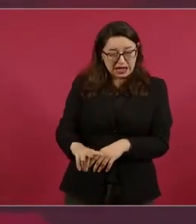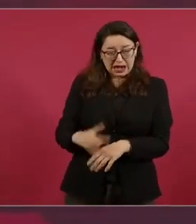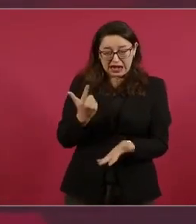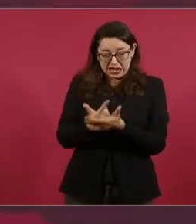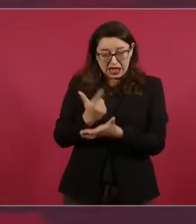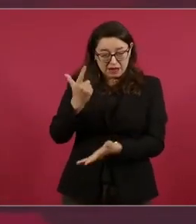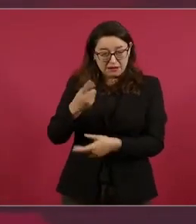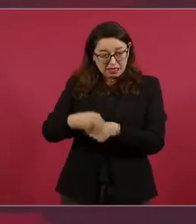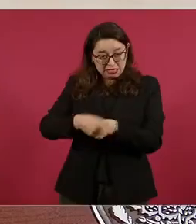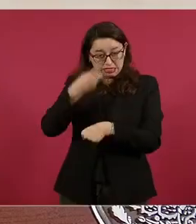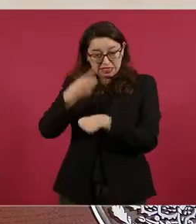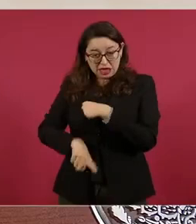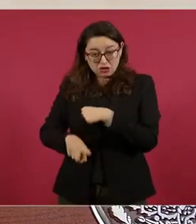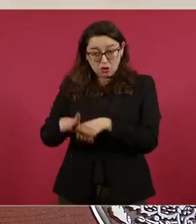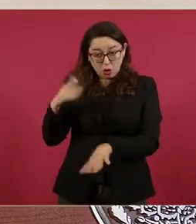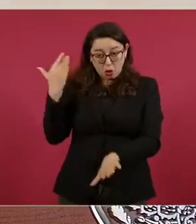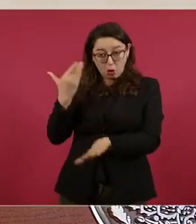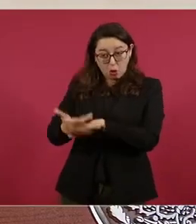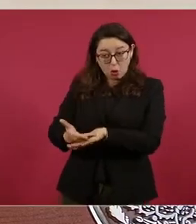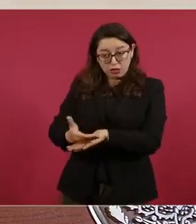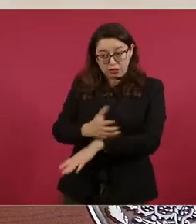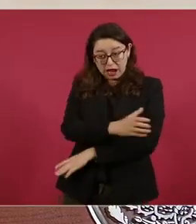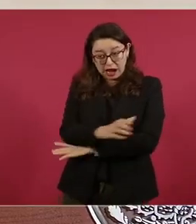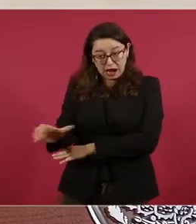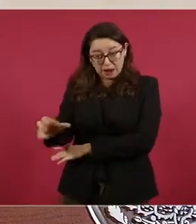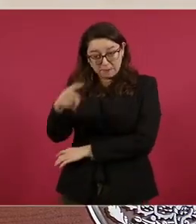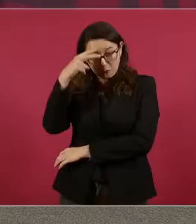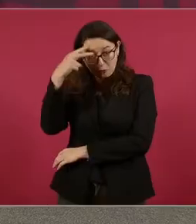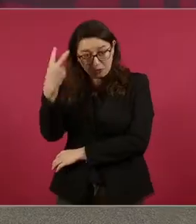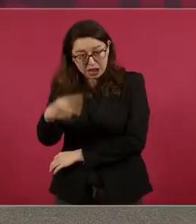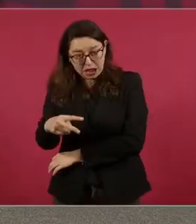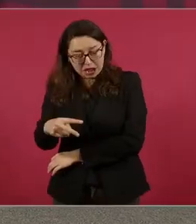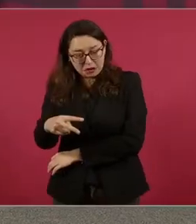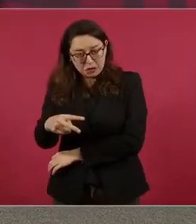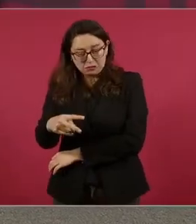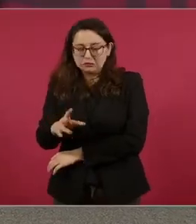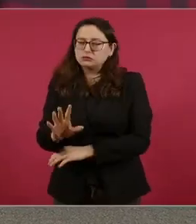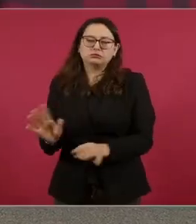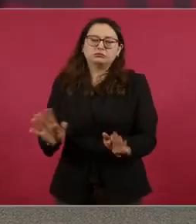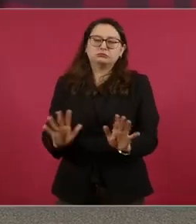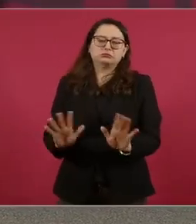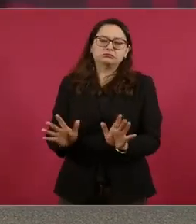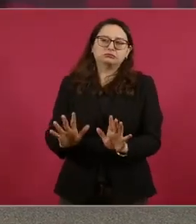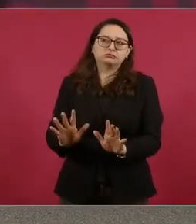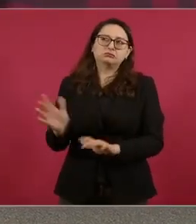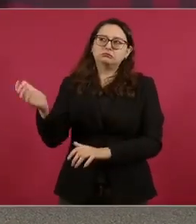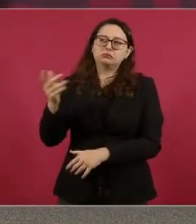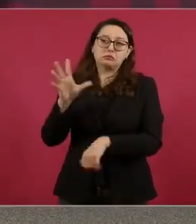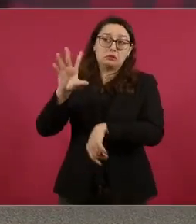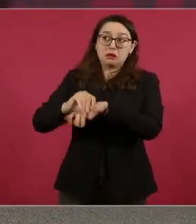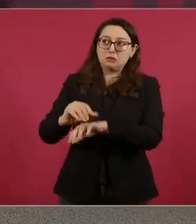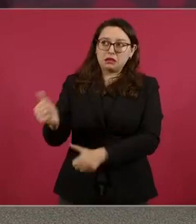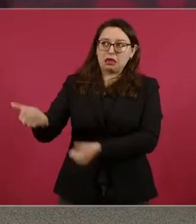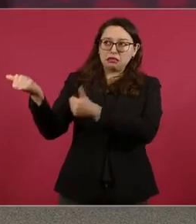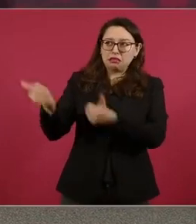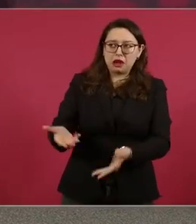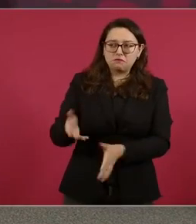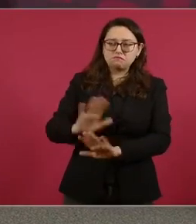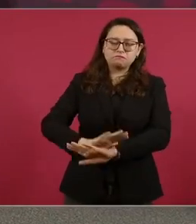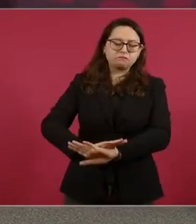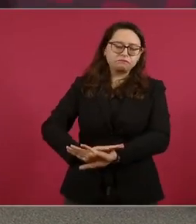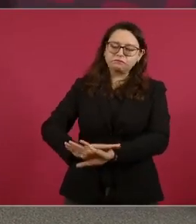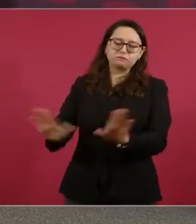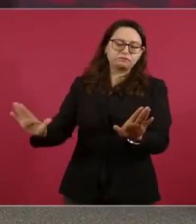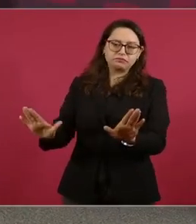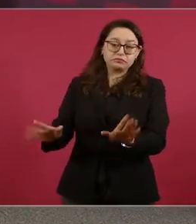si podemos compensarlos de otra manera lo hacemos Y sí este se importa